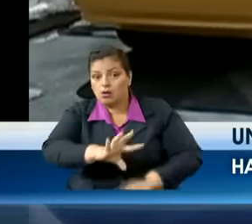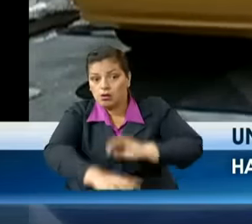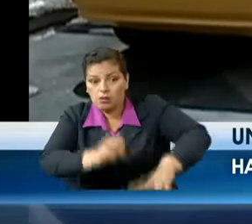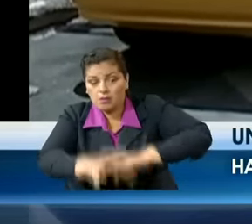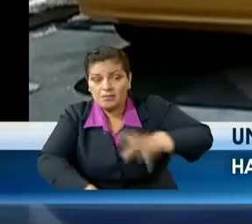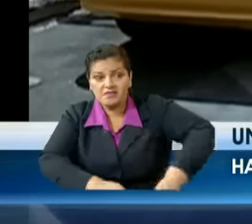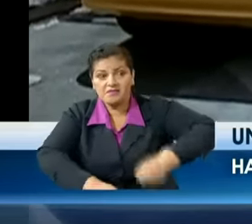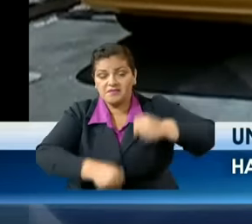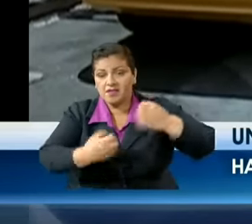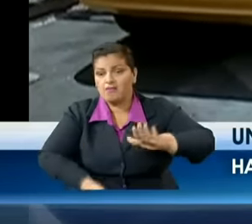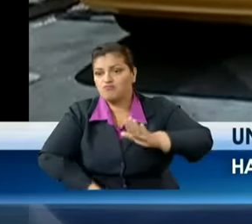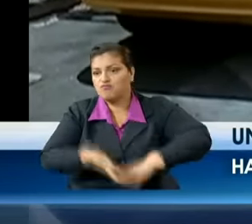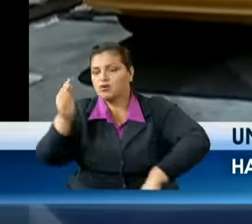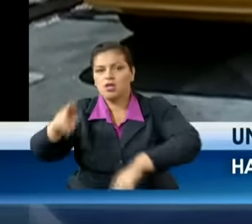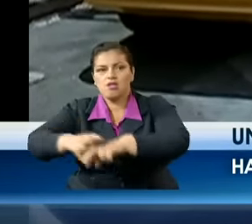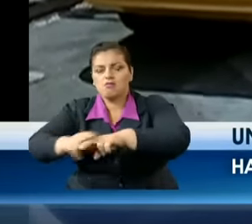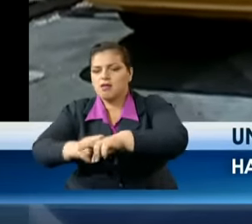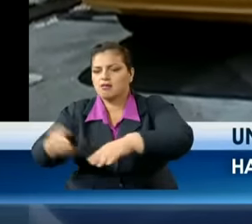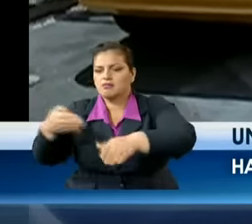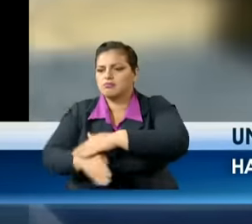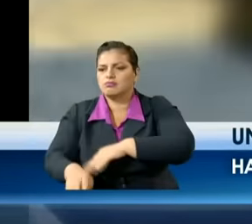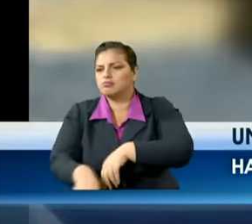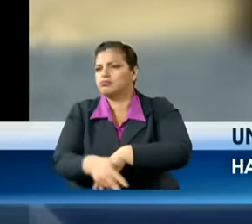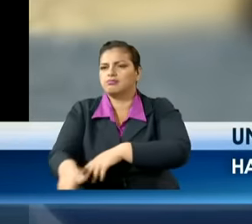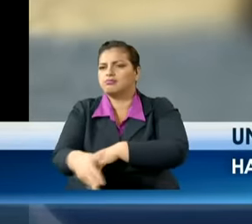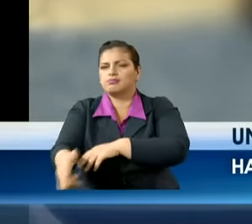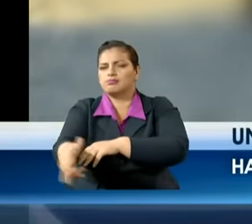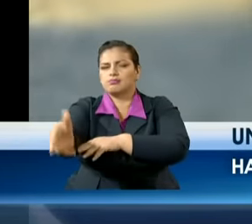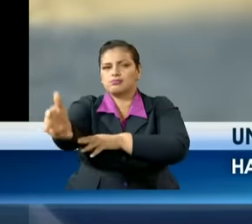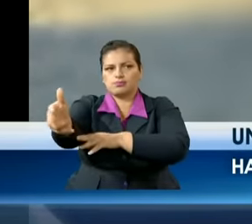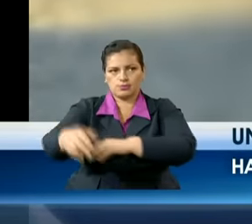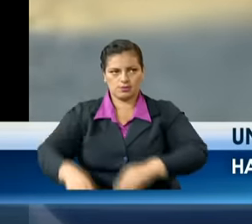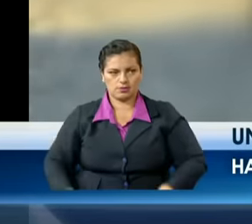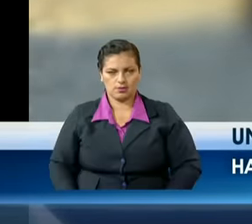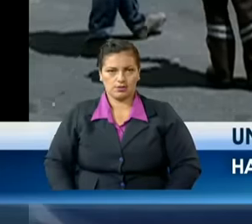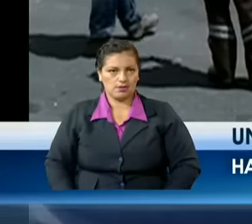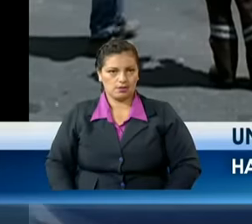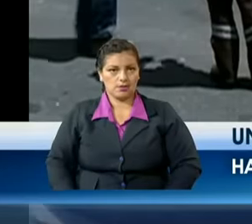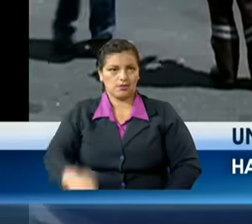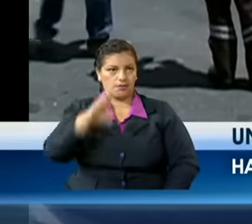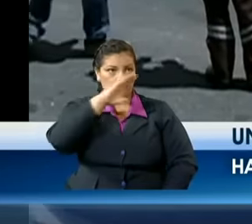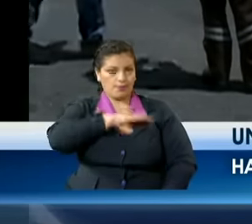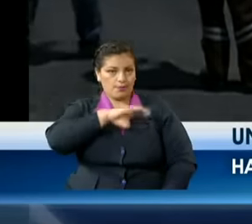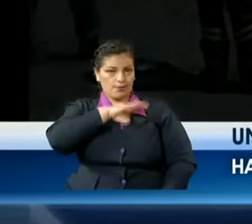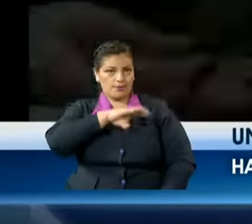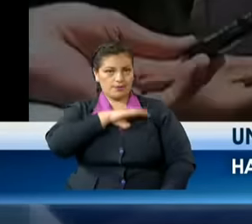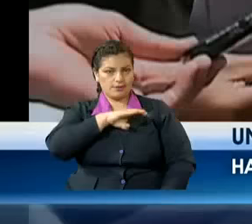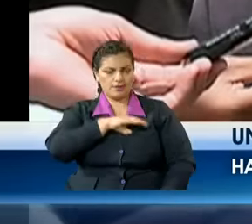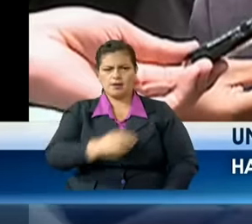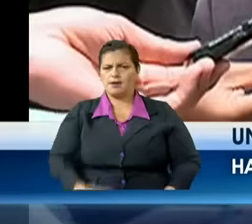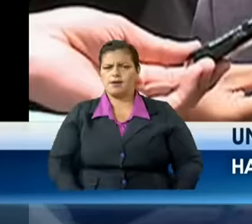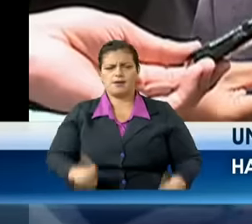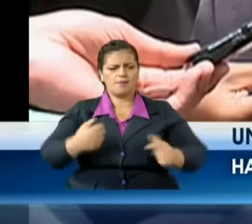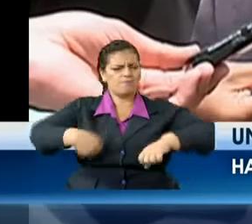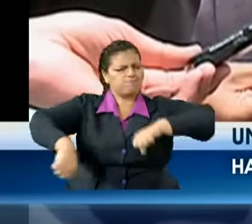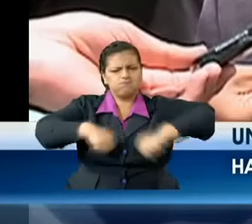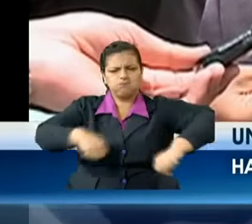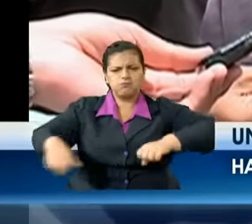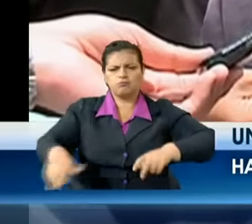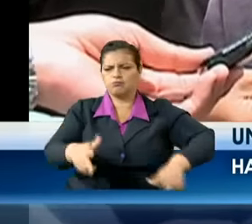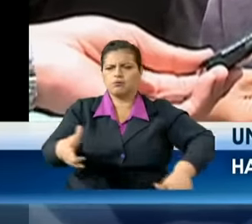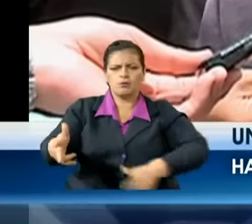secundaria donde agentes de la unidad de inteligencia antidelincuencial les bloquearon el paso. Hasta ahí llegaron. Utilizando la fuerza le somete